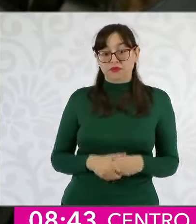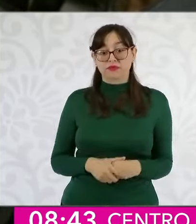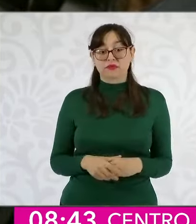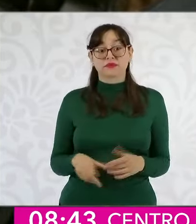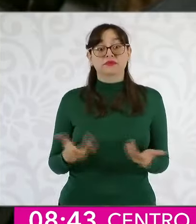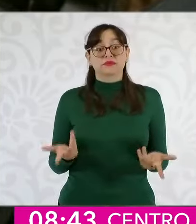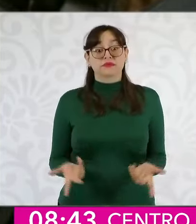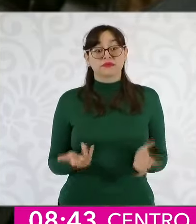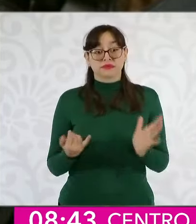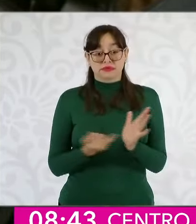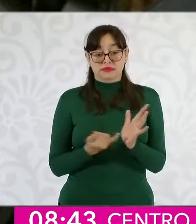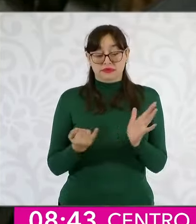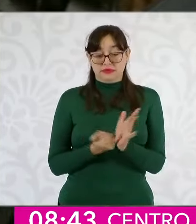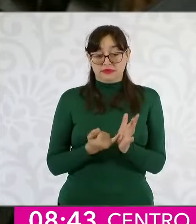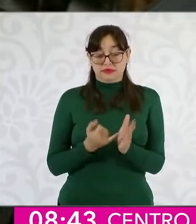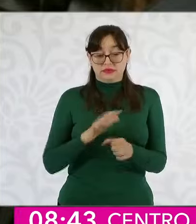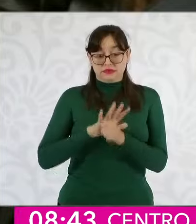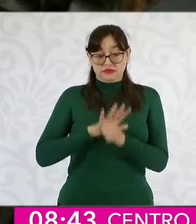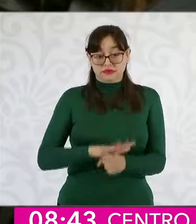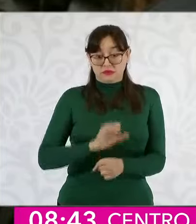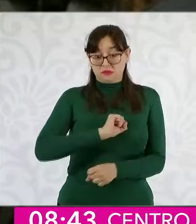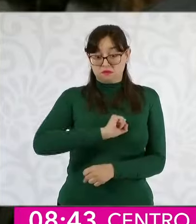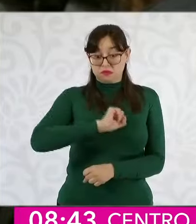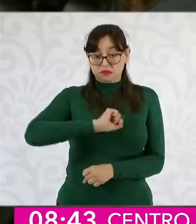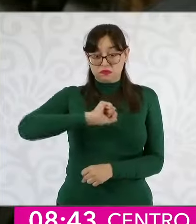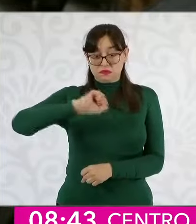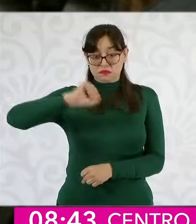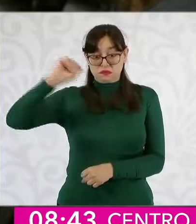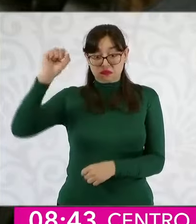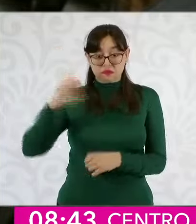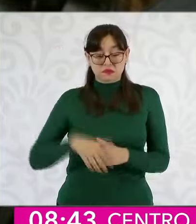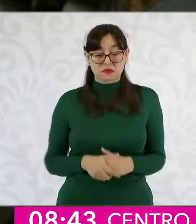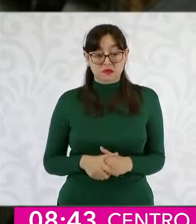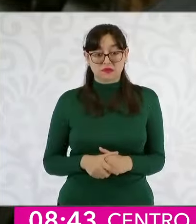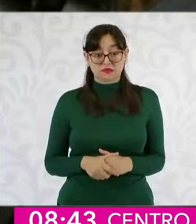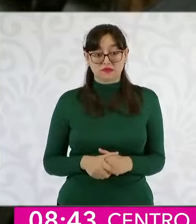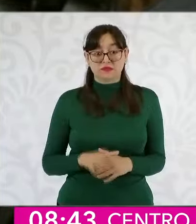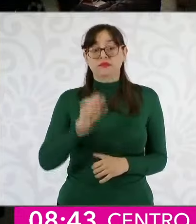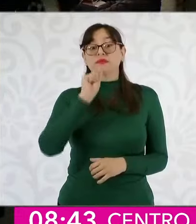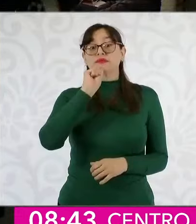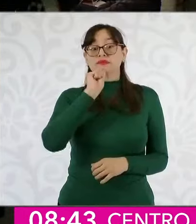inflación que presionaría las tasas de interés. También